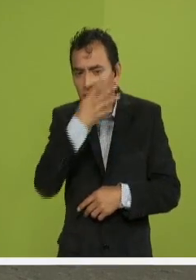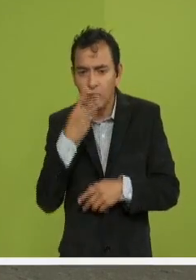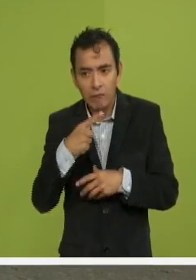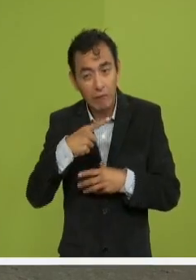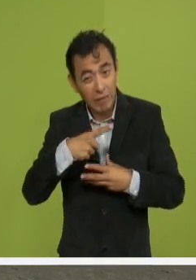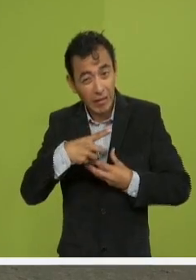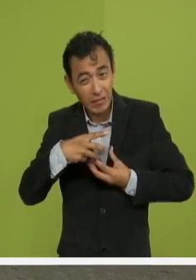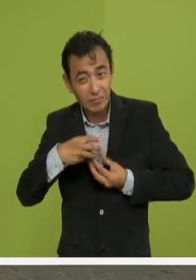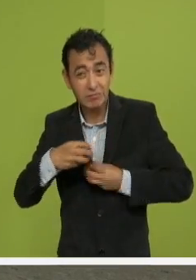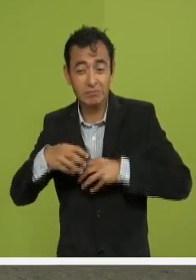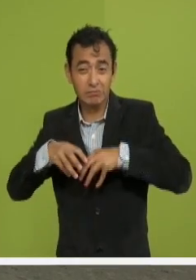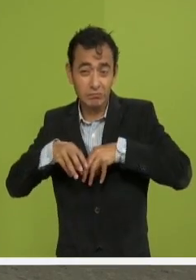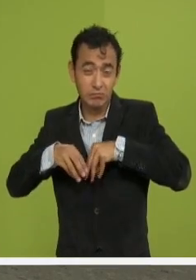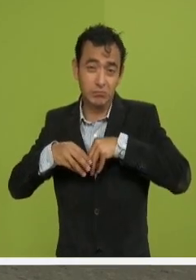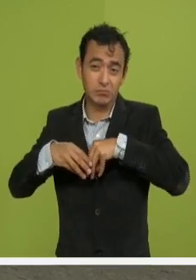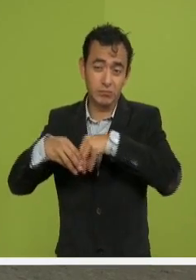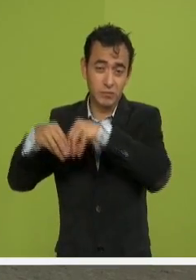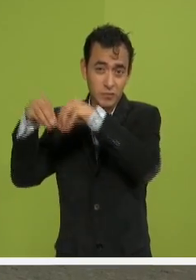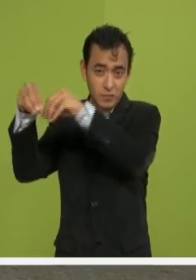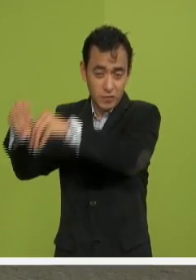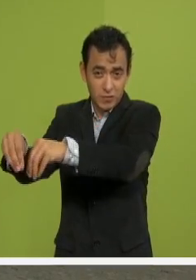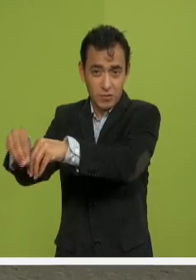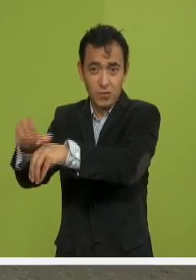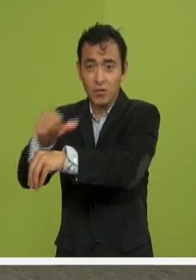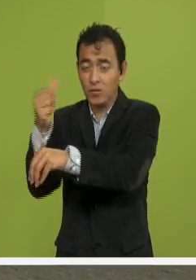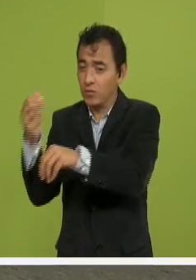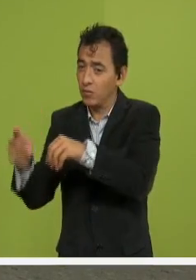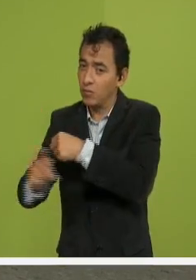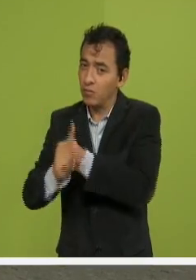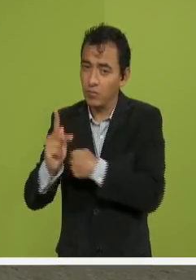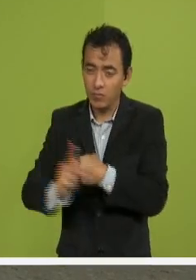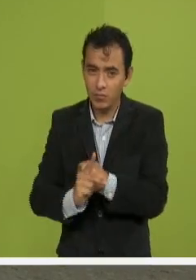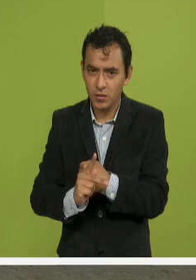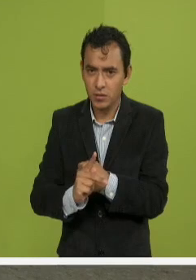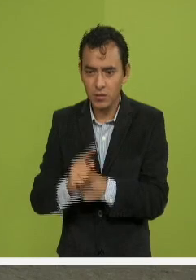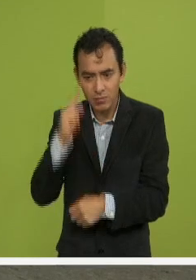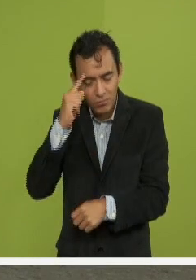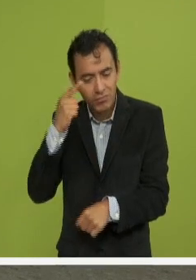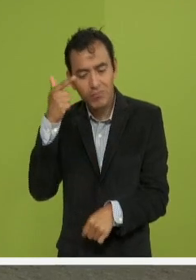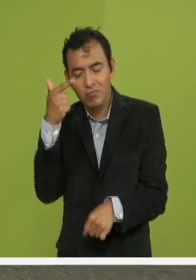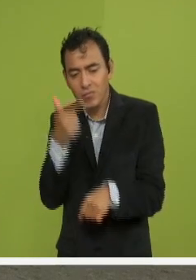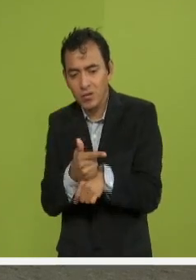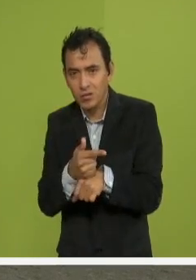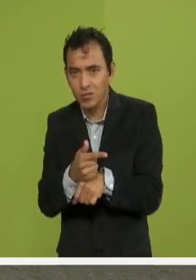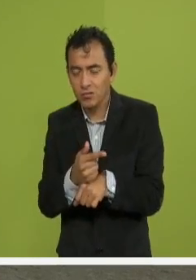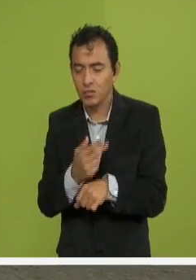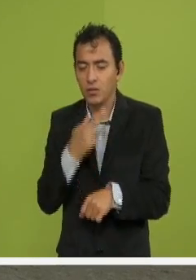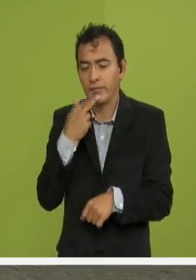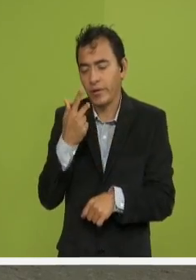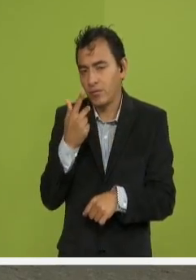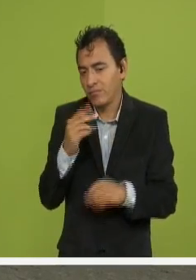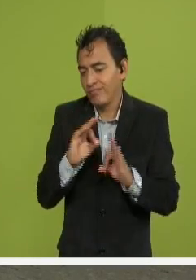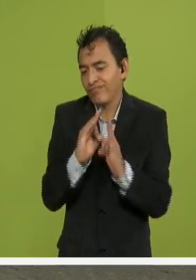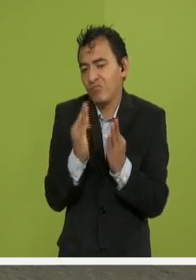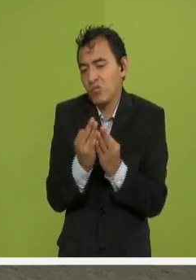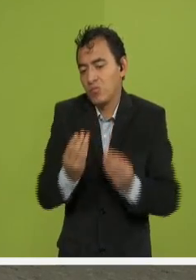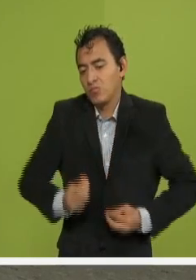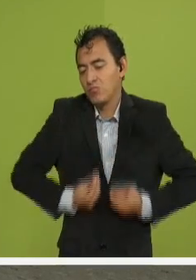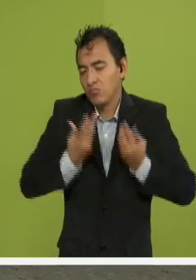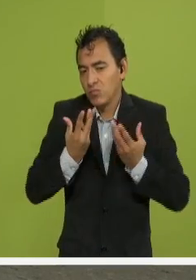familias completas de otros estados por tratar de encontrar una mejor opción de vida.